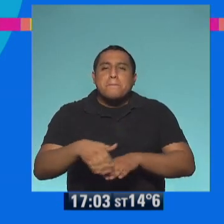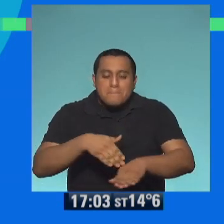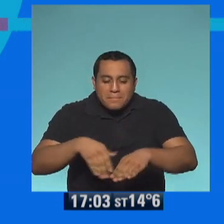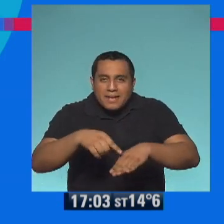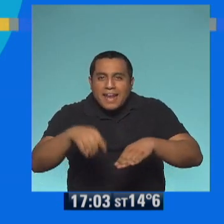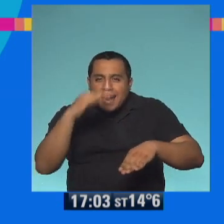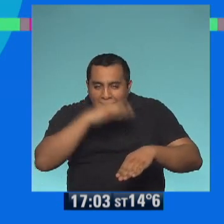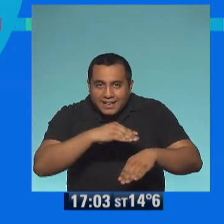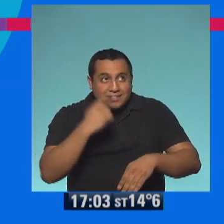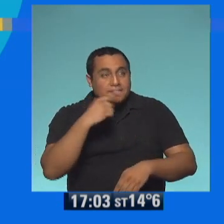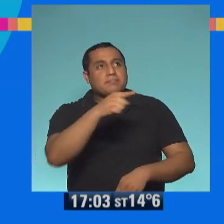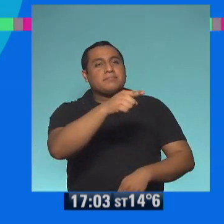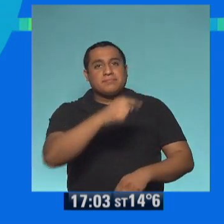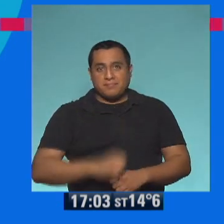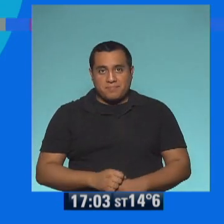perfecto